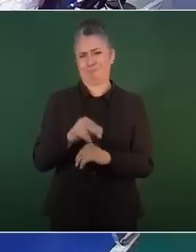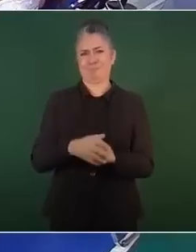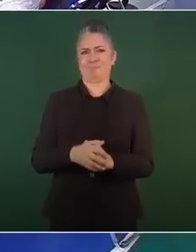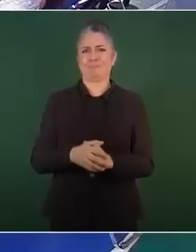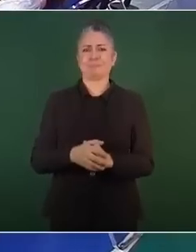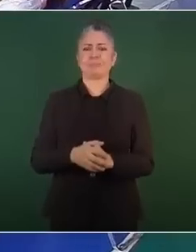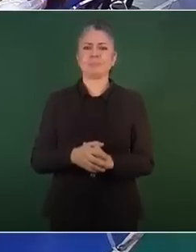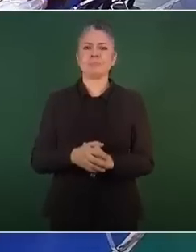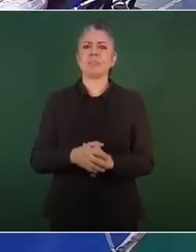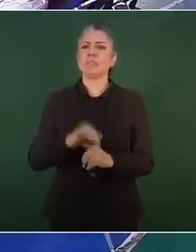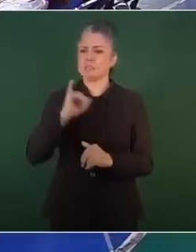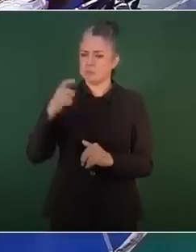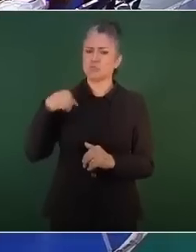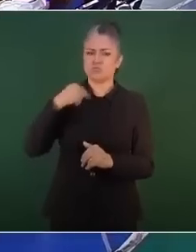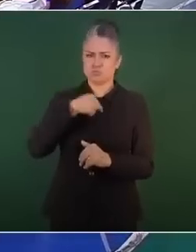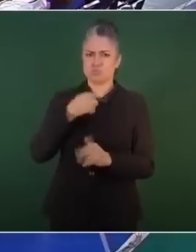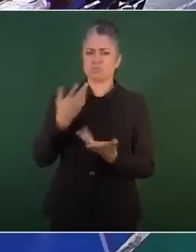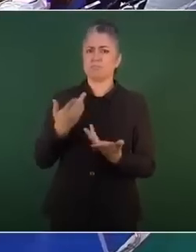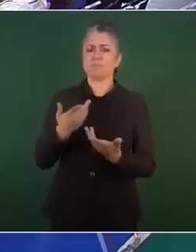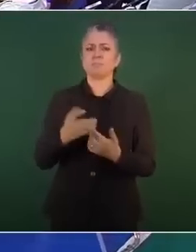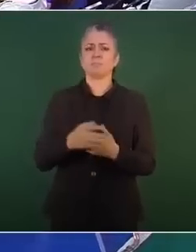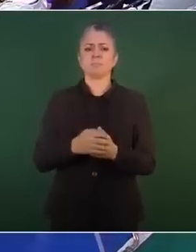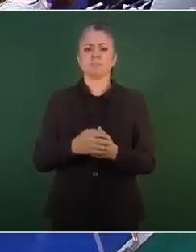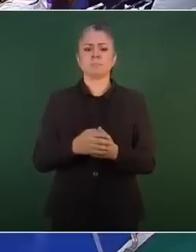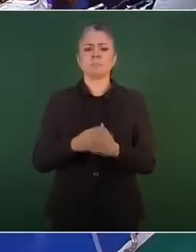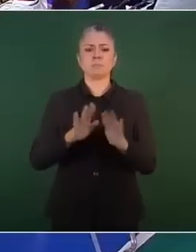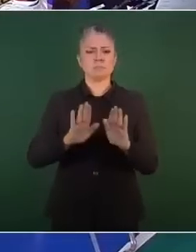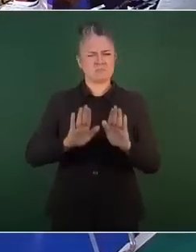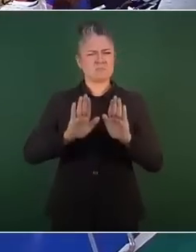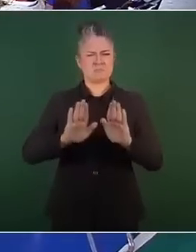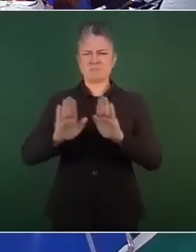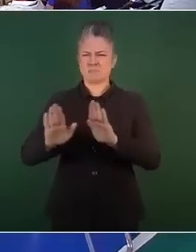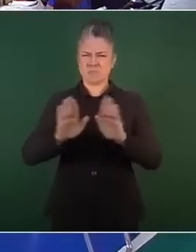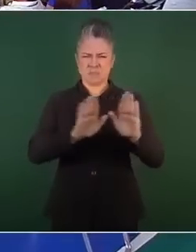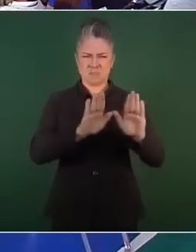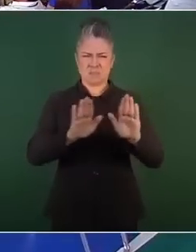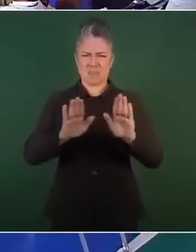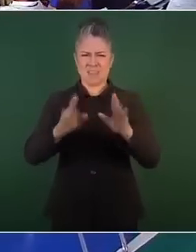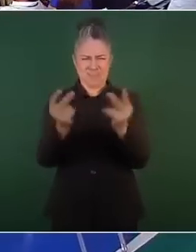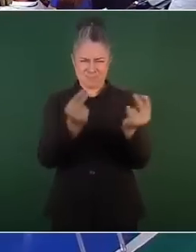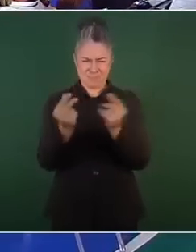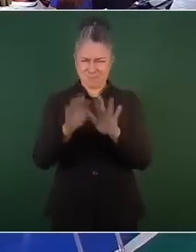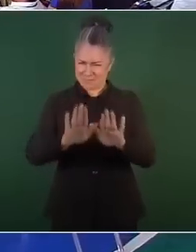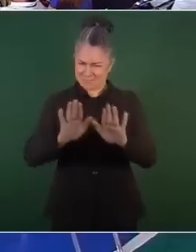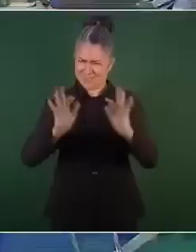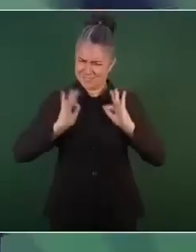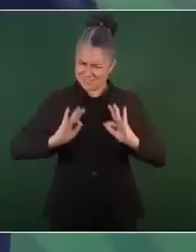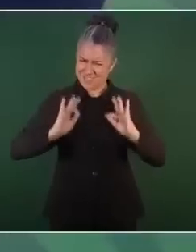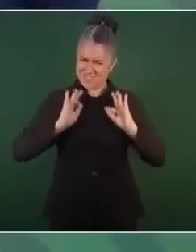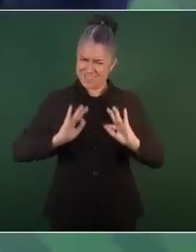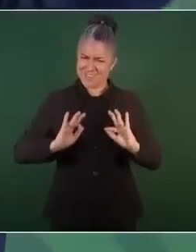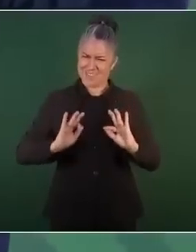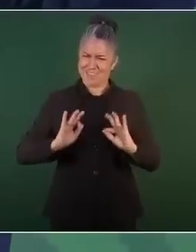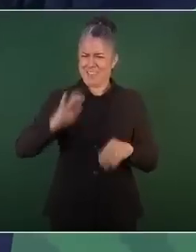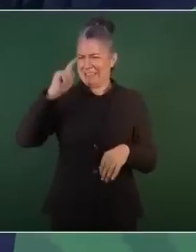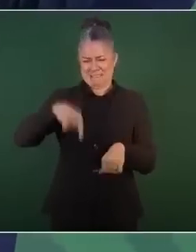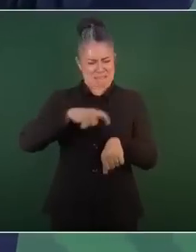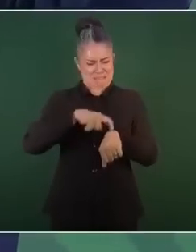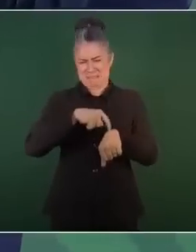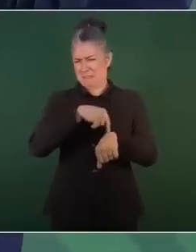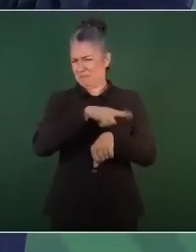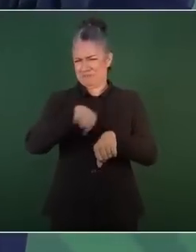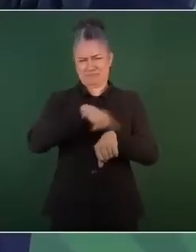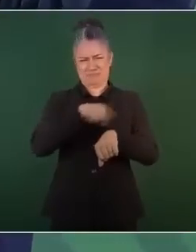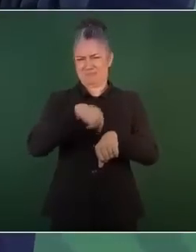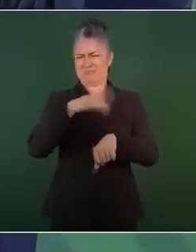Claro que sí, en eso estamos. No, vamos, espérense, ¿cuál es la prisa? Sí, aquí tenemos todo el tiempo, o